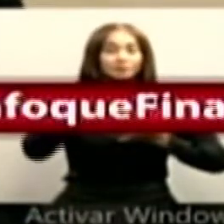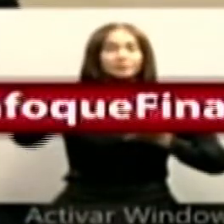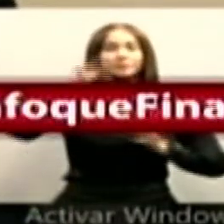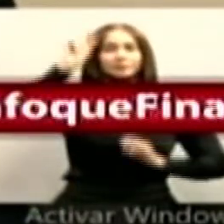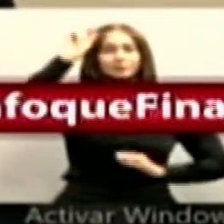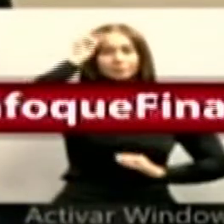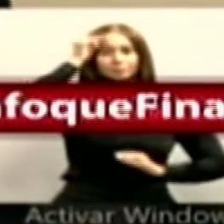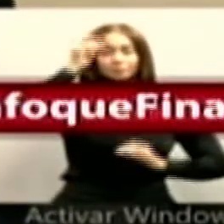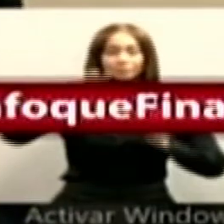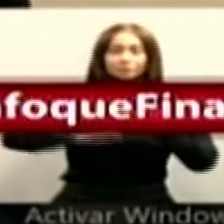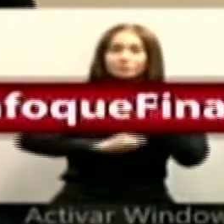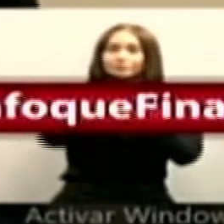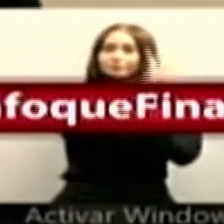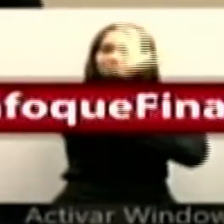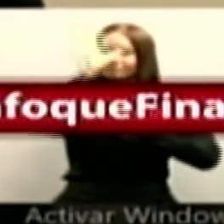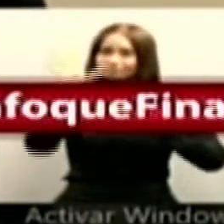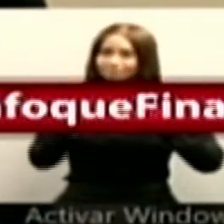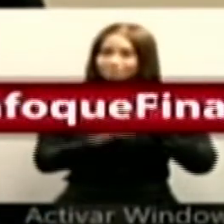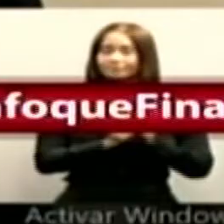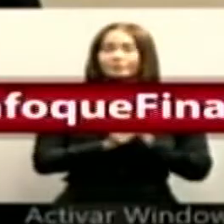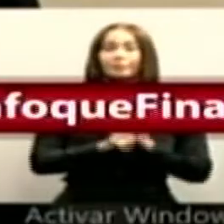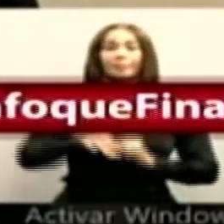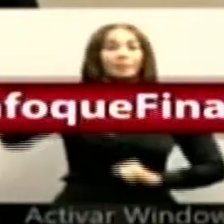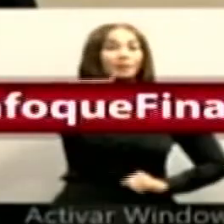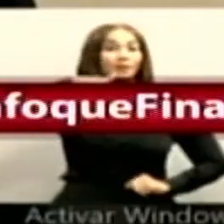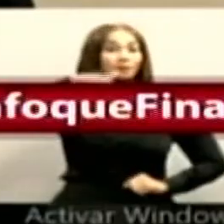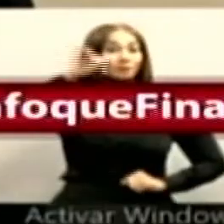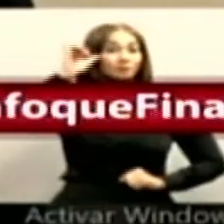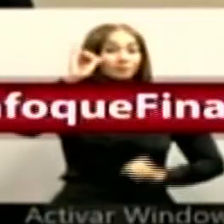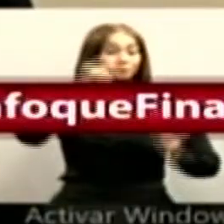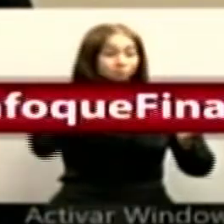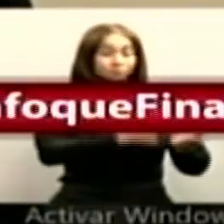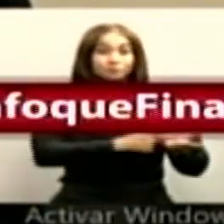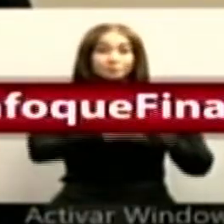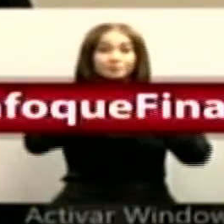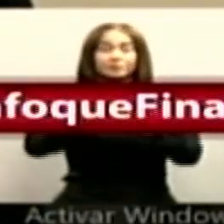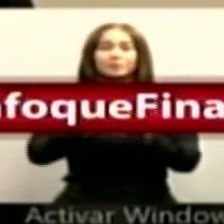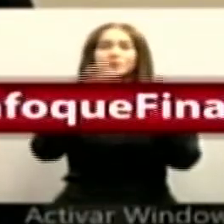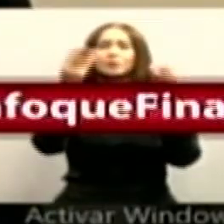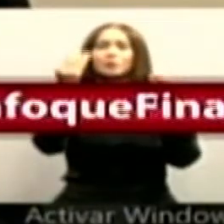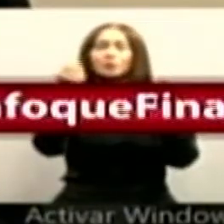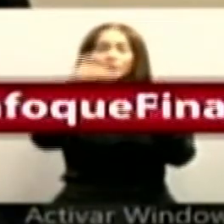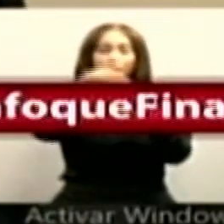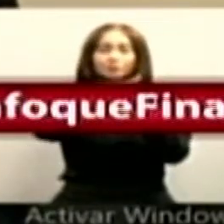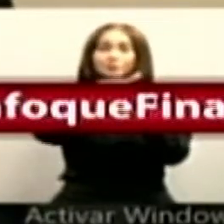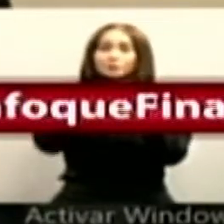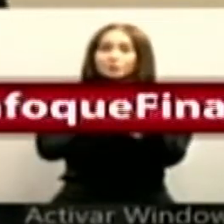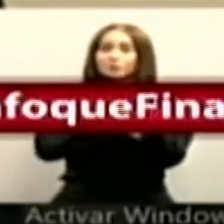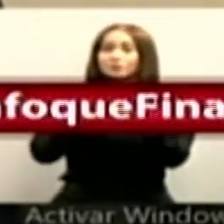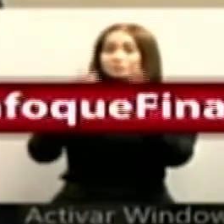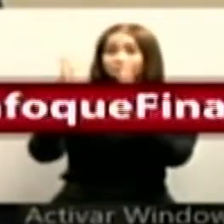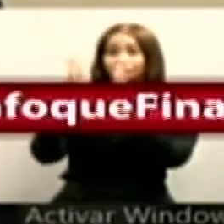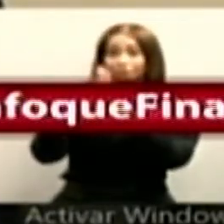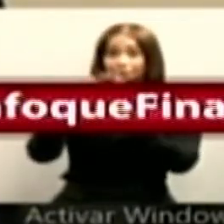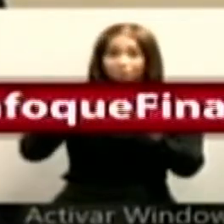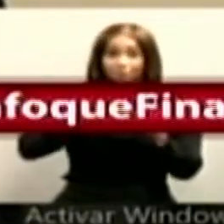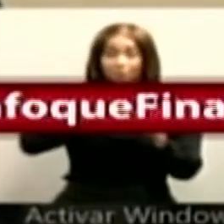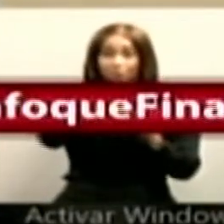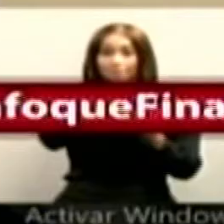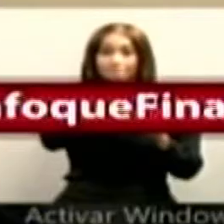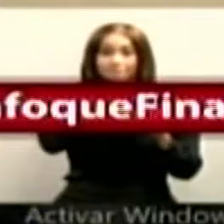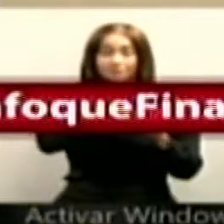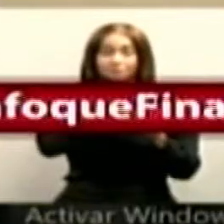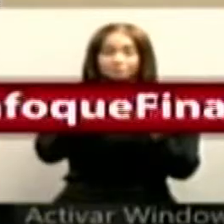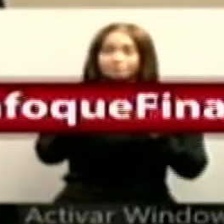Ayer presenté mi declaración jurada de bienes y esta es la primera vez en la historia que se hace de forma pormenorizada